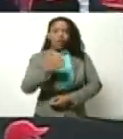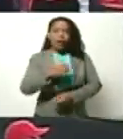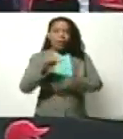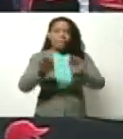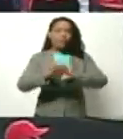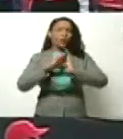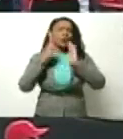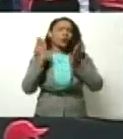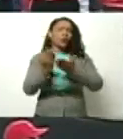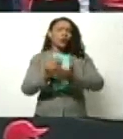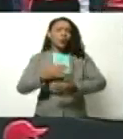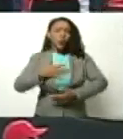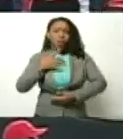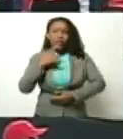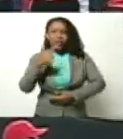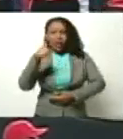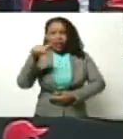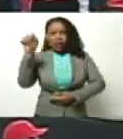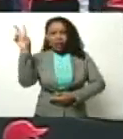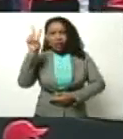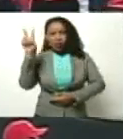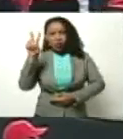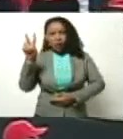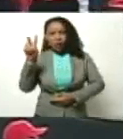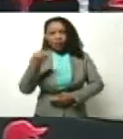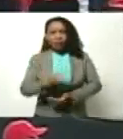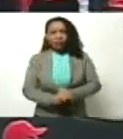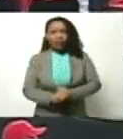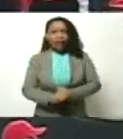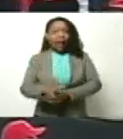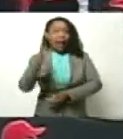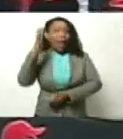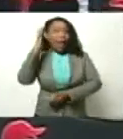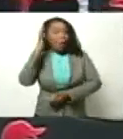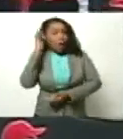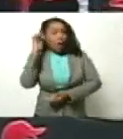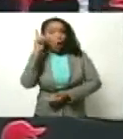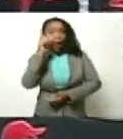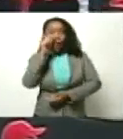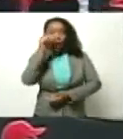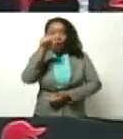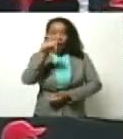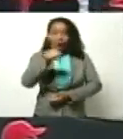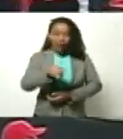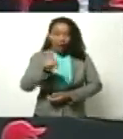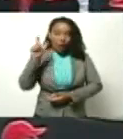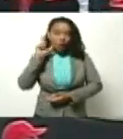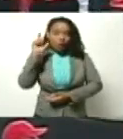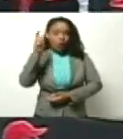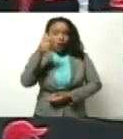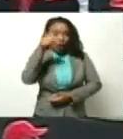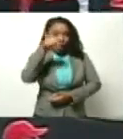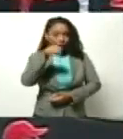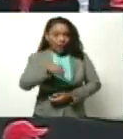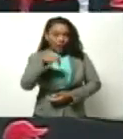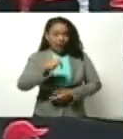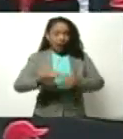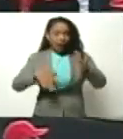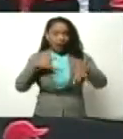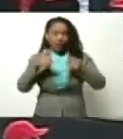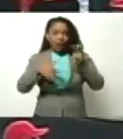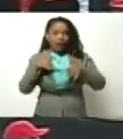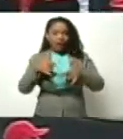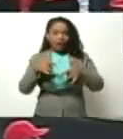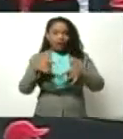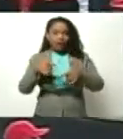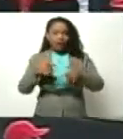al mundo y puedo decirle a Venezuela que las mujeres y los hombres que están aquí en guárico En este acto